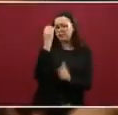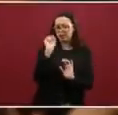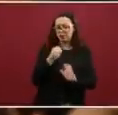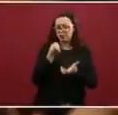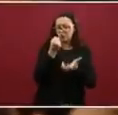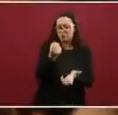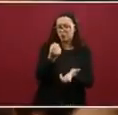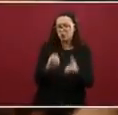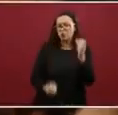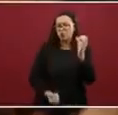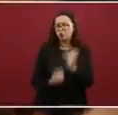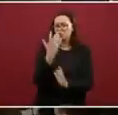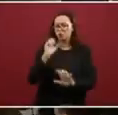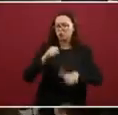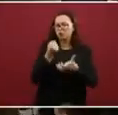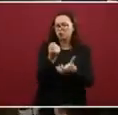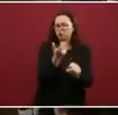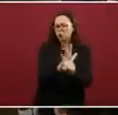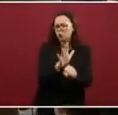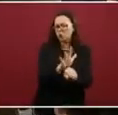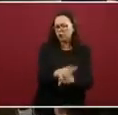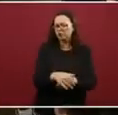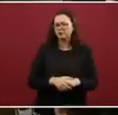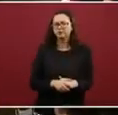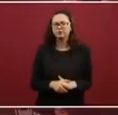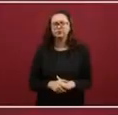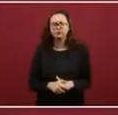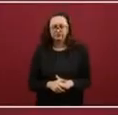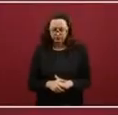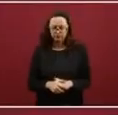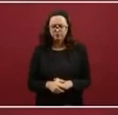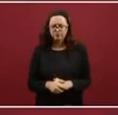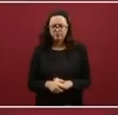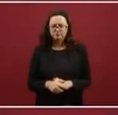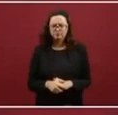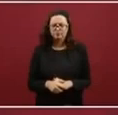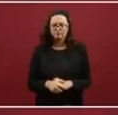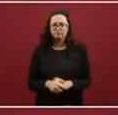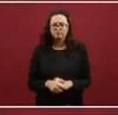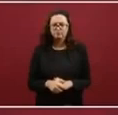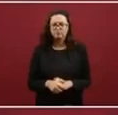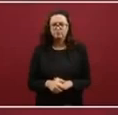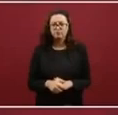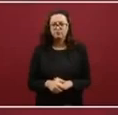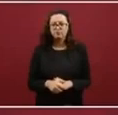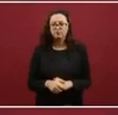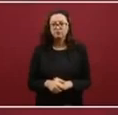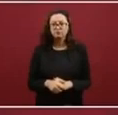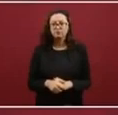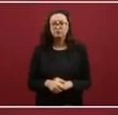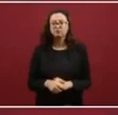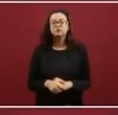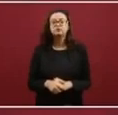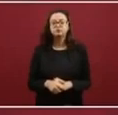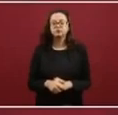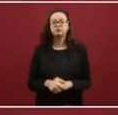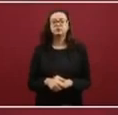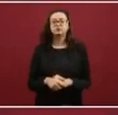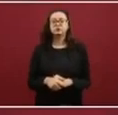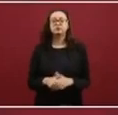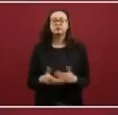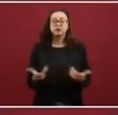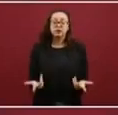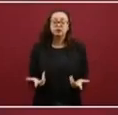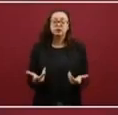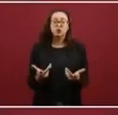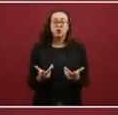y cuál será el nuevo presupuesto? Bueno, esa es una de las tareas que tenemos con los colegas, determinar los costos de cada una